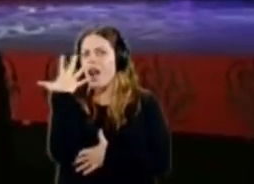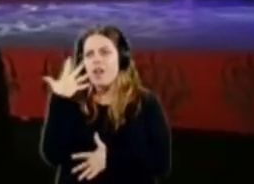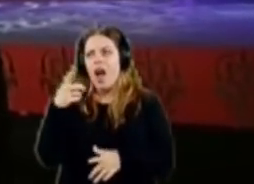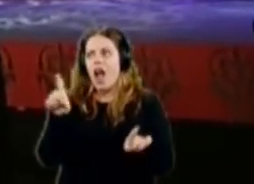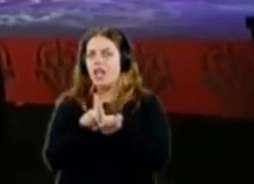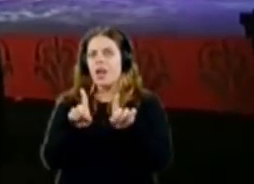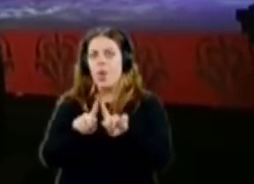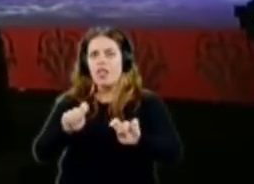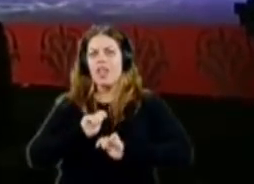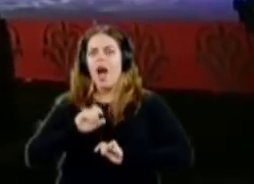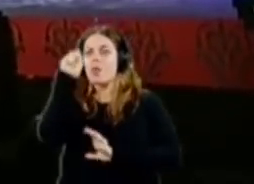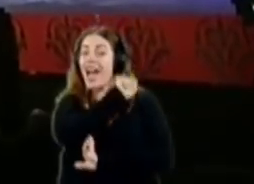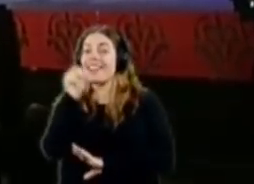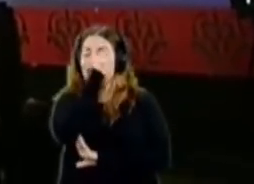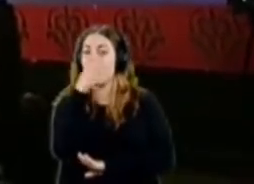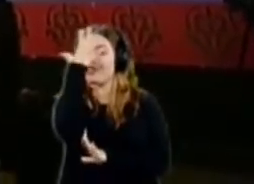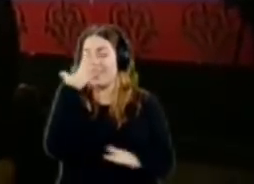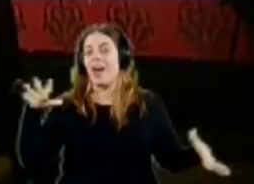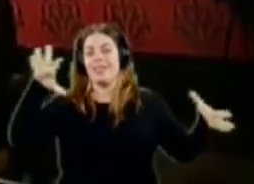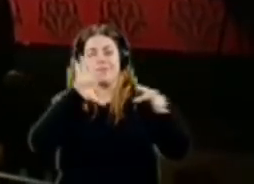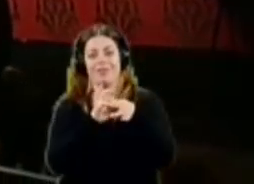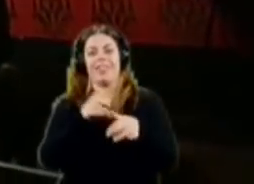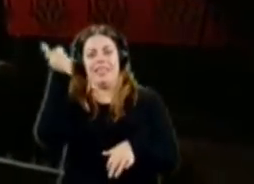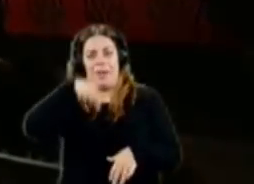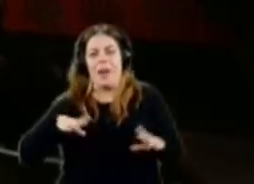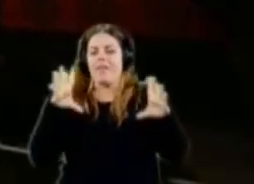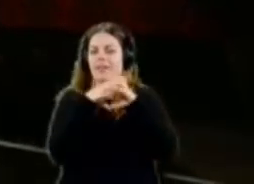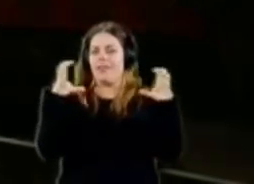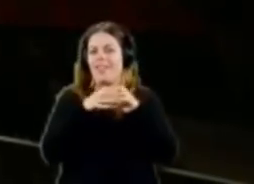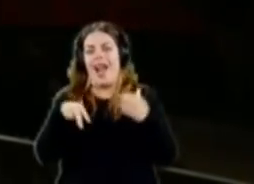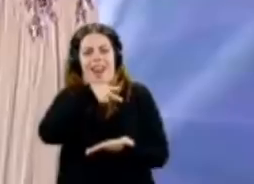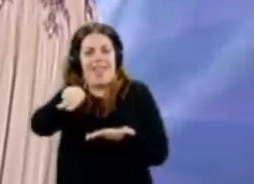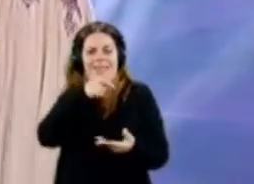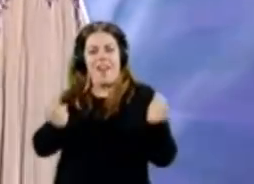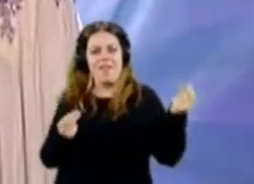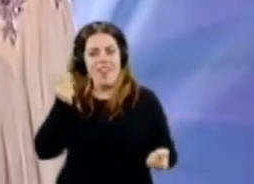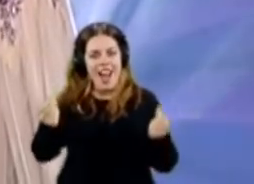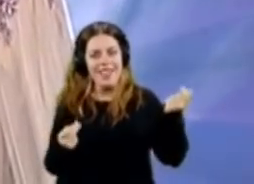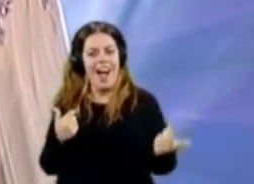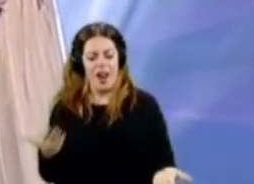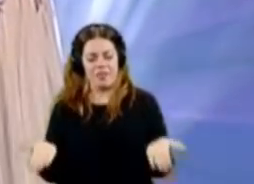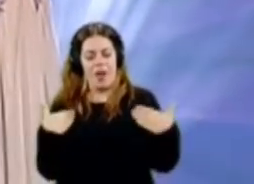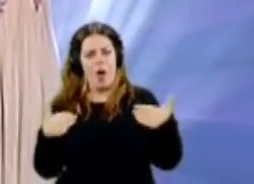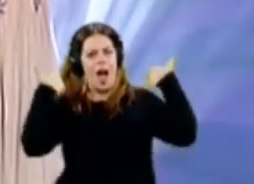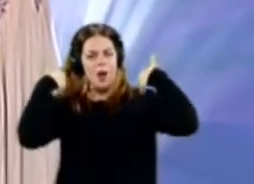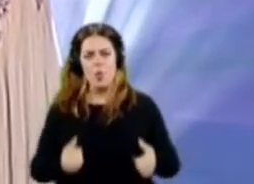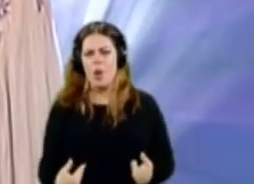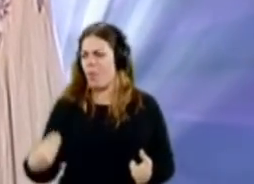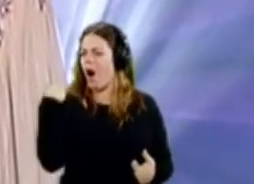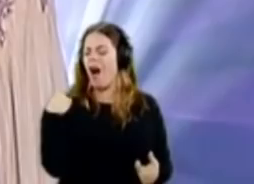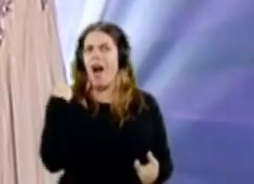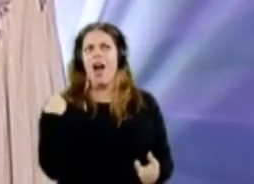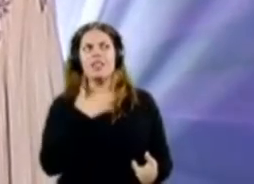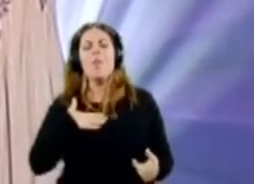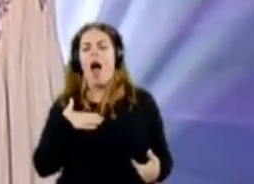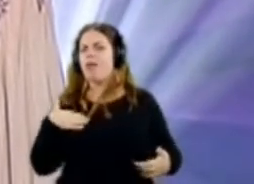que nos gusta tanto, con ganas de bailar sin parar. Carnaval, dale, dale, dale al cuerpo todo lo que te pida. Y en este caso le